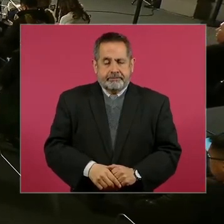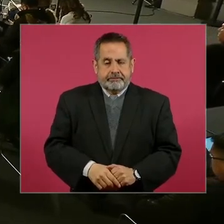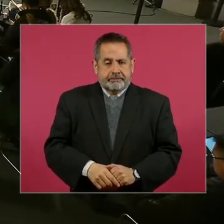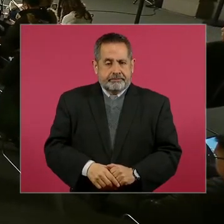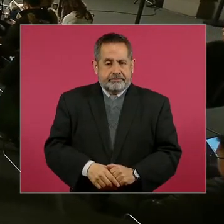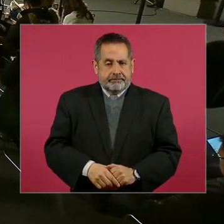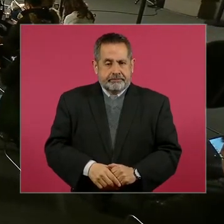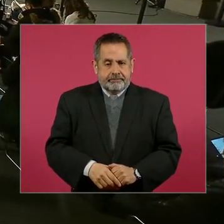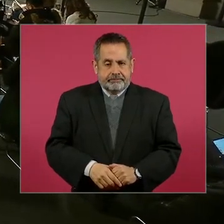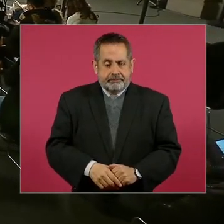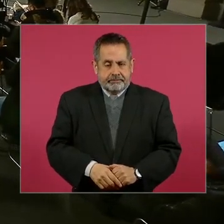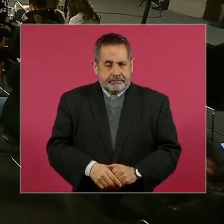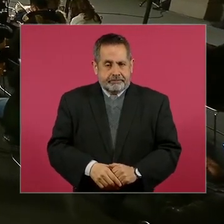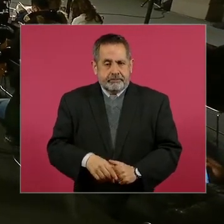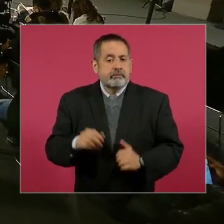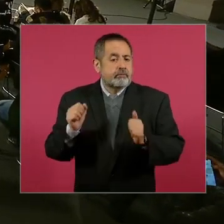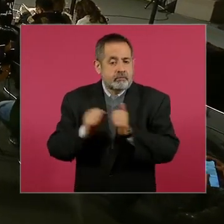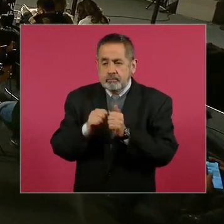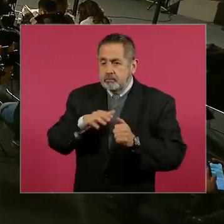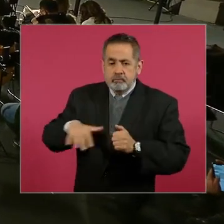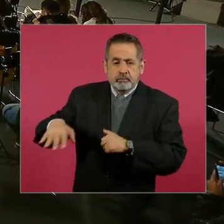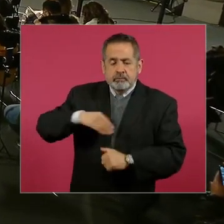Y gratuitos.